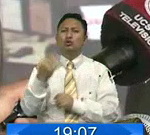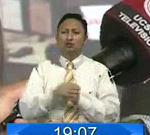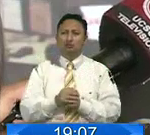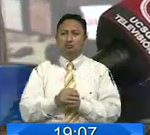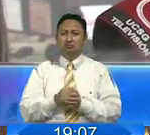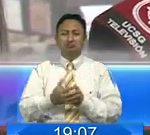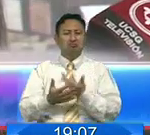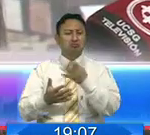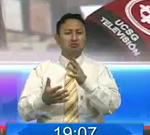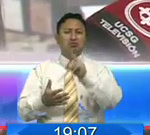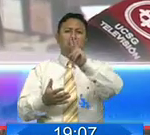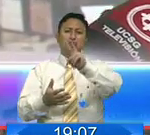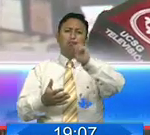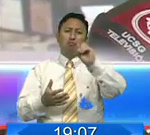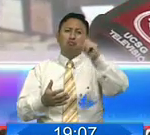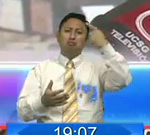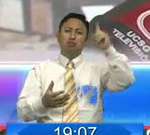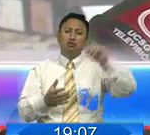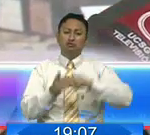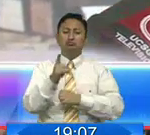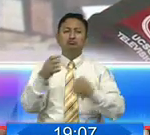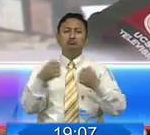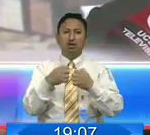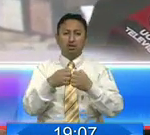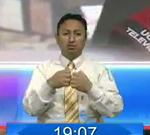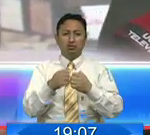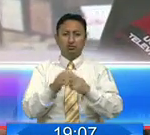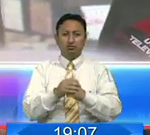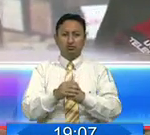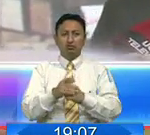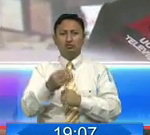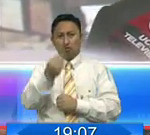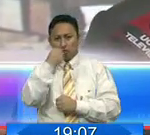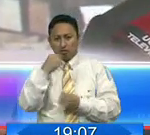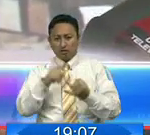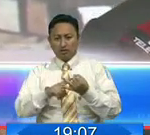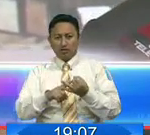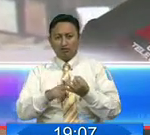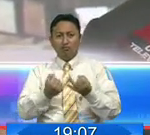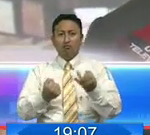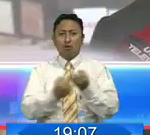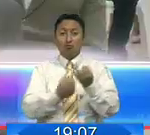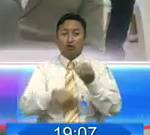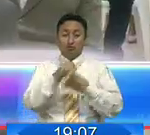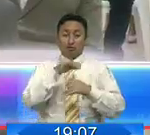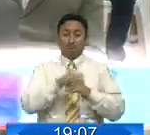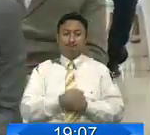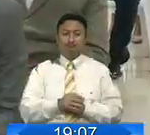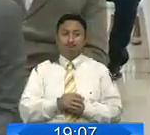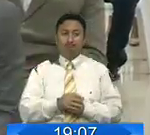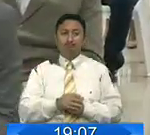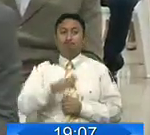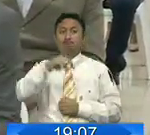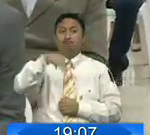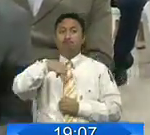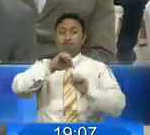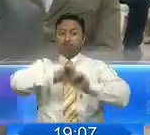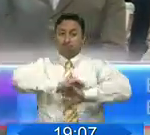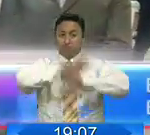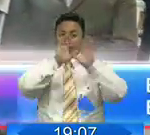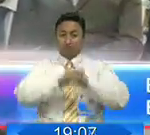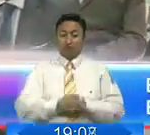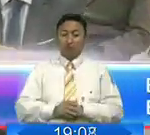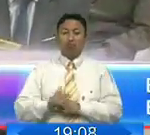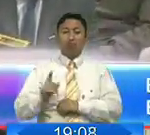millones en alimentación, en equipos, en el fortalecimiento de esta institución. La mañana de este martes se posesionó al